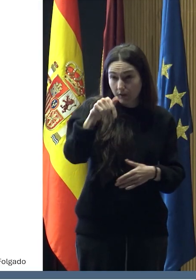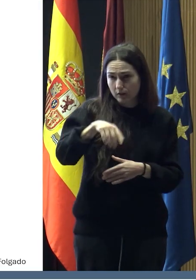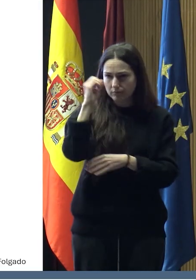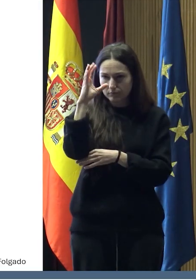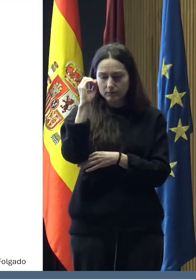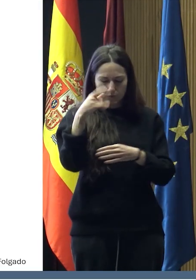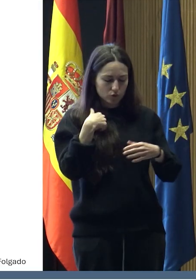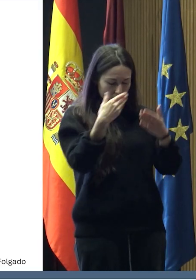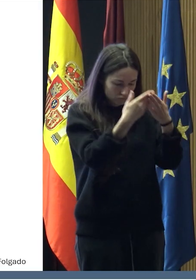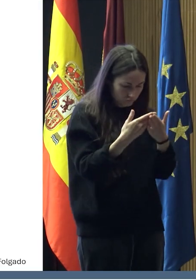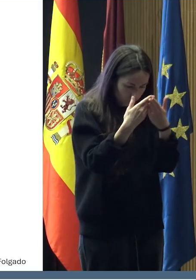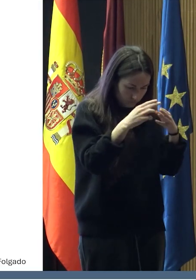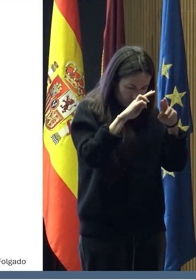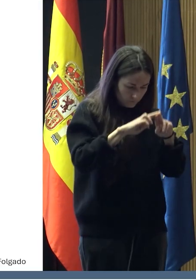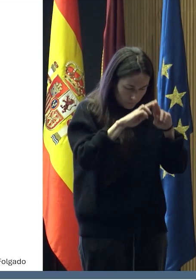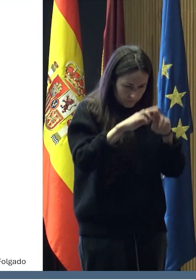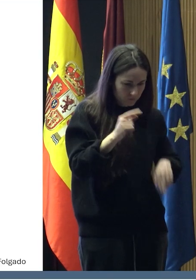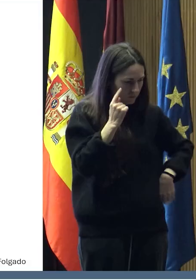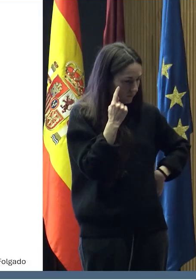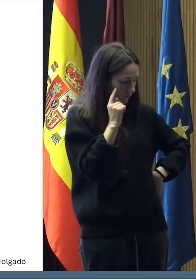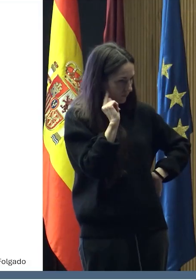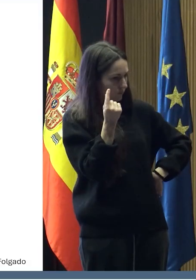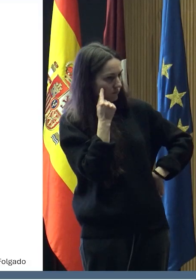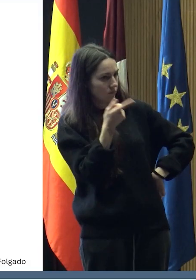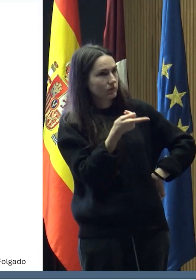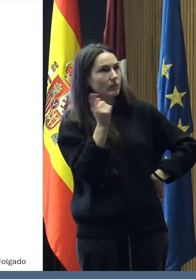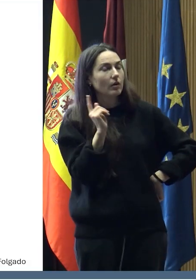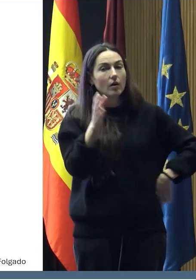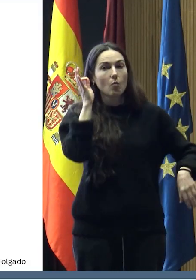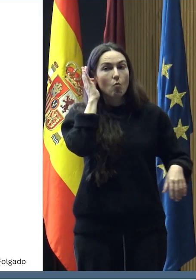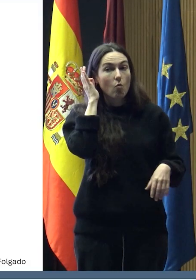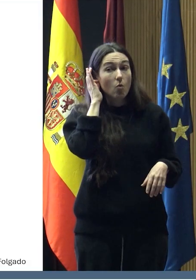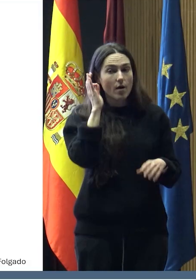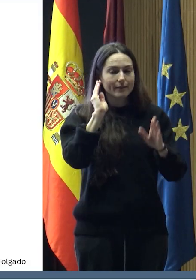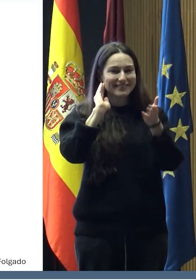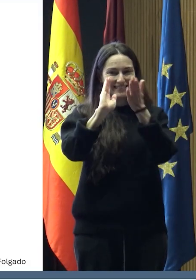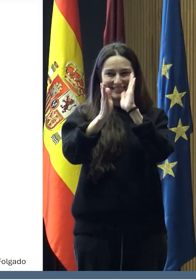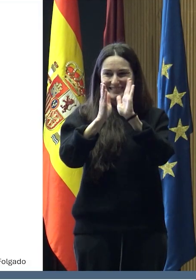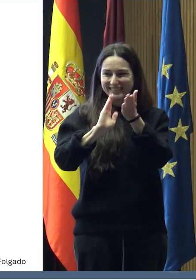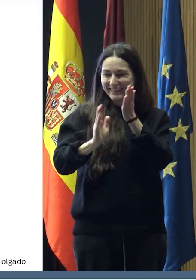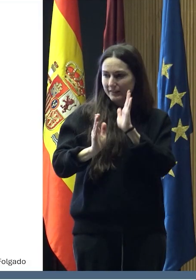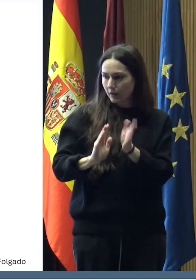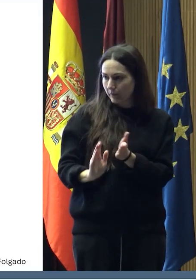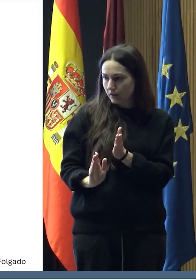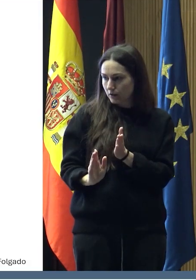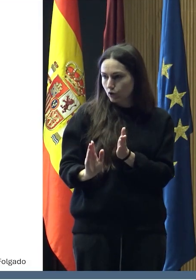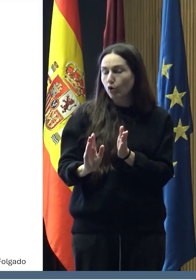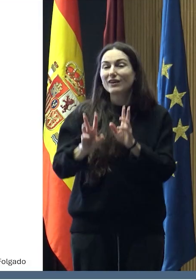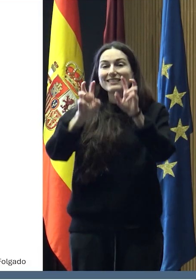charla, pues he visto que a las mujeres también están infratratadas con respecto al